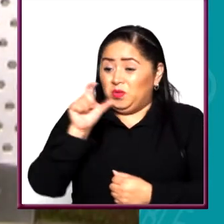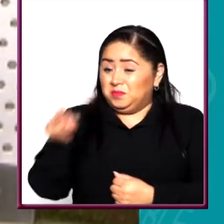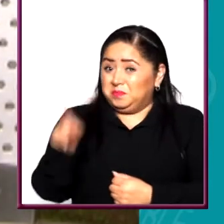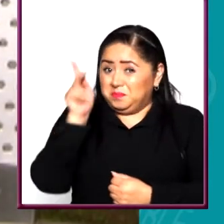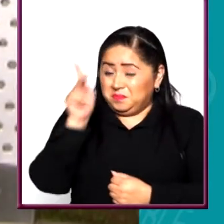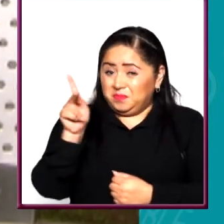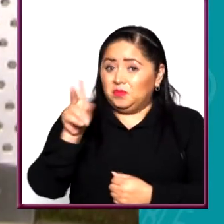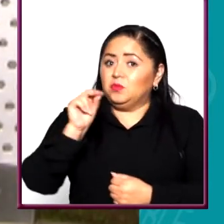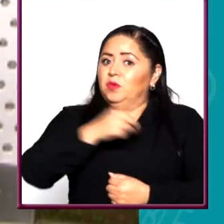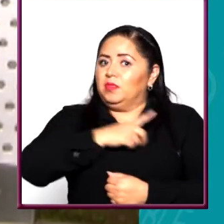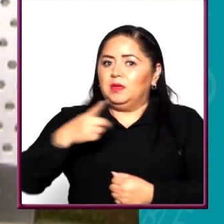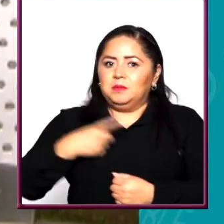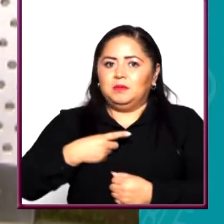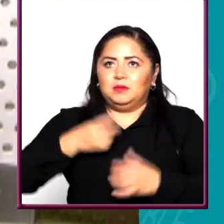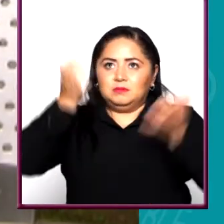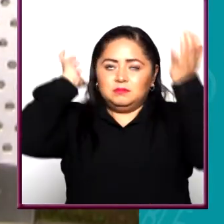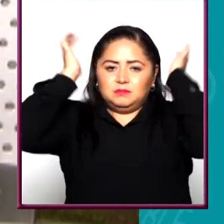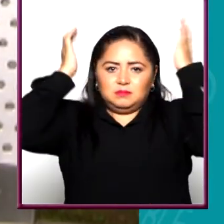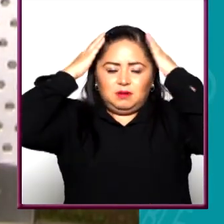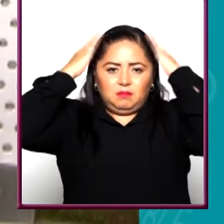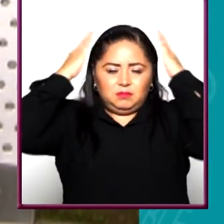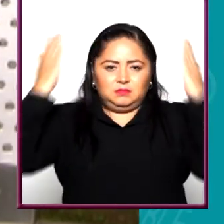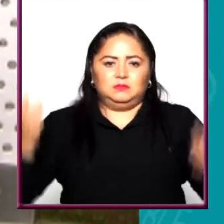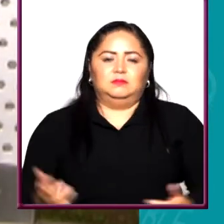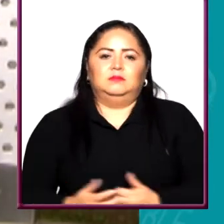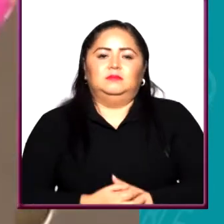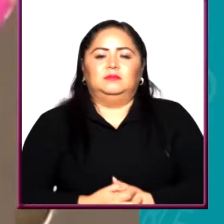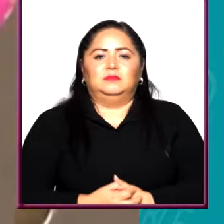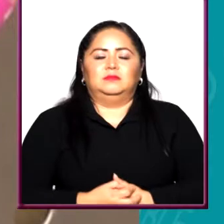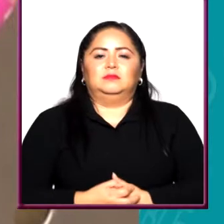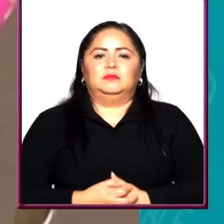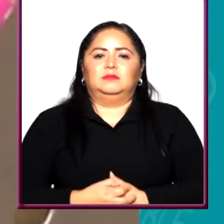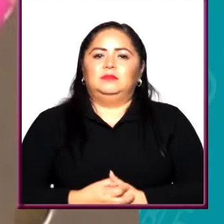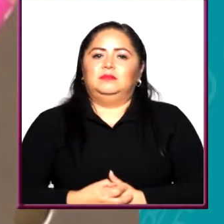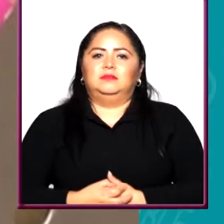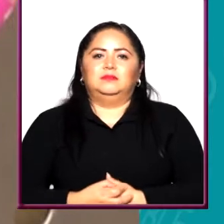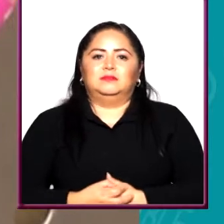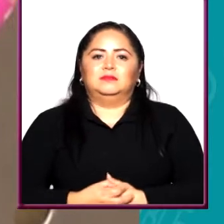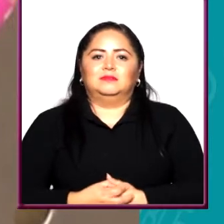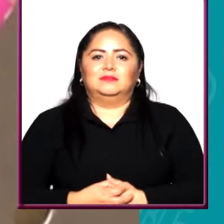Lo que sí es cierto es que cuando estás menstruando no debes de lavarte la cabeza.